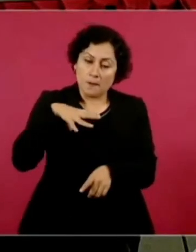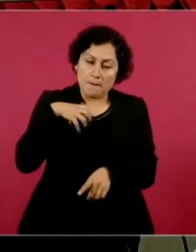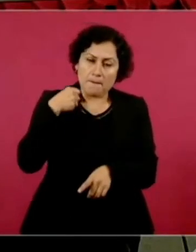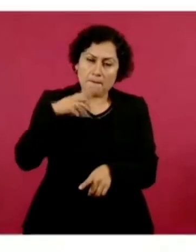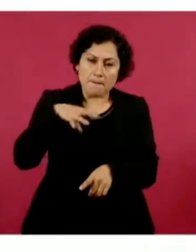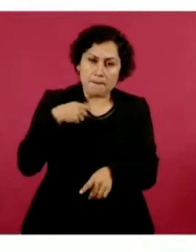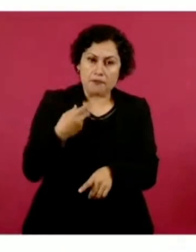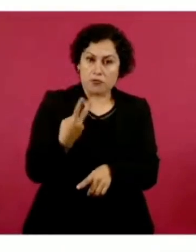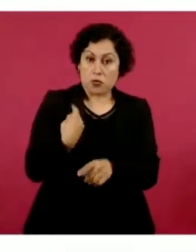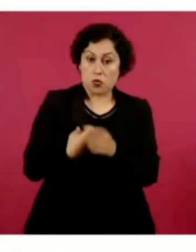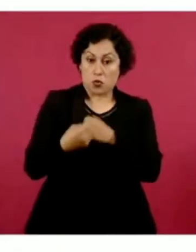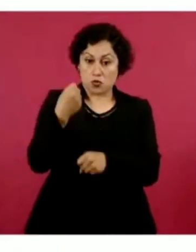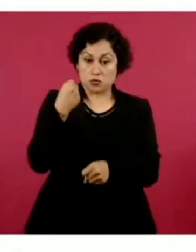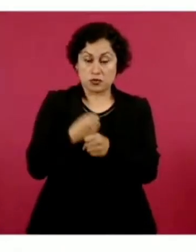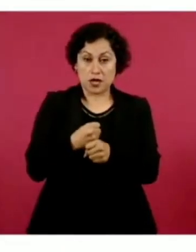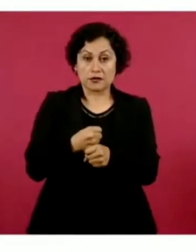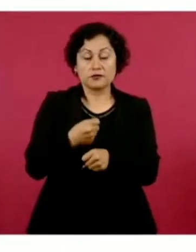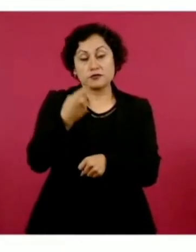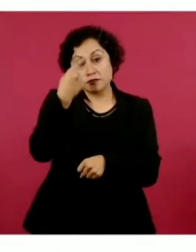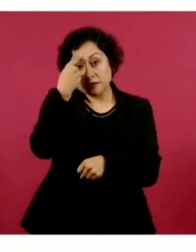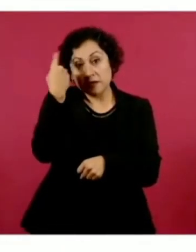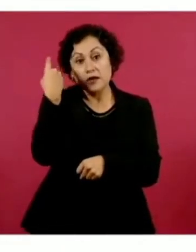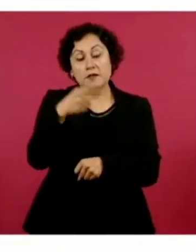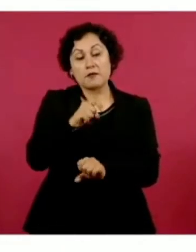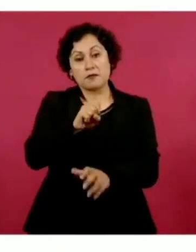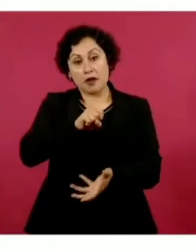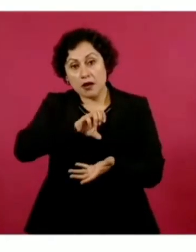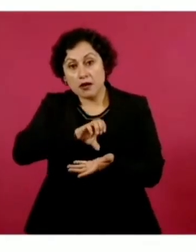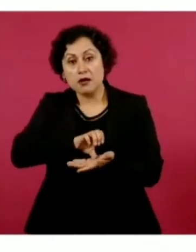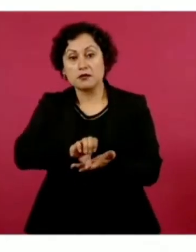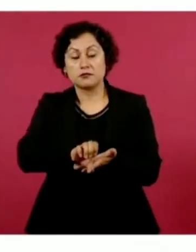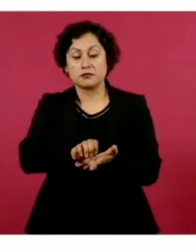2 años para invertir en